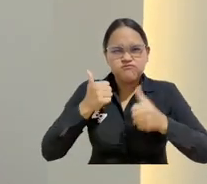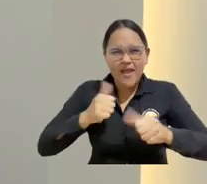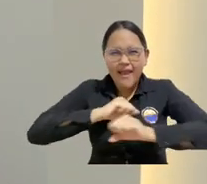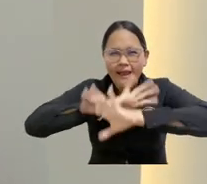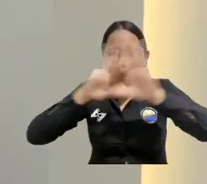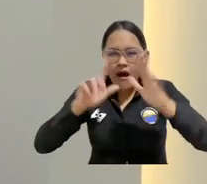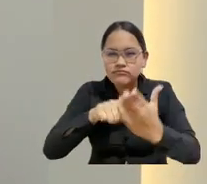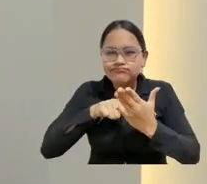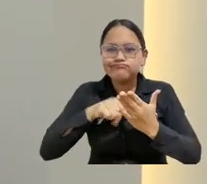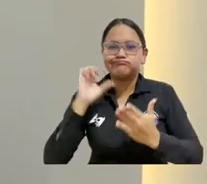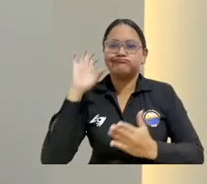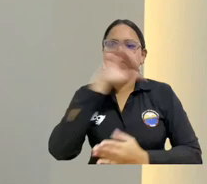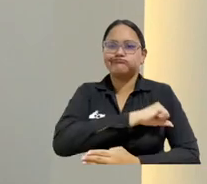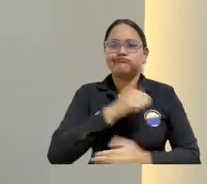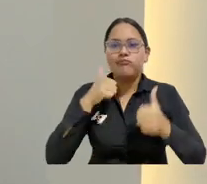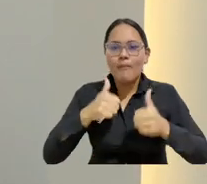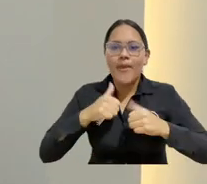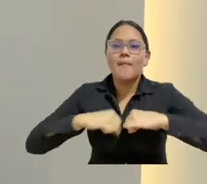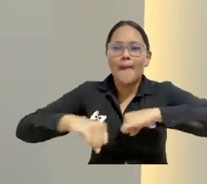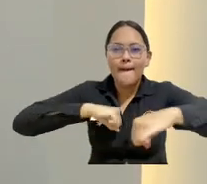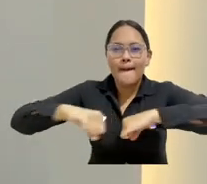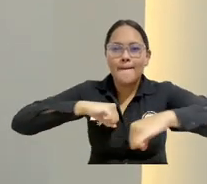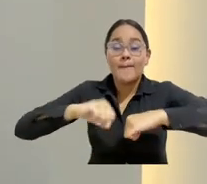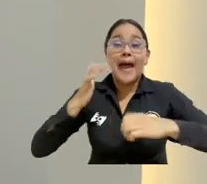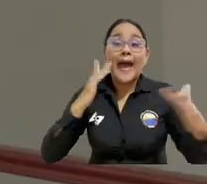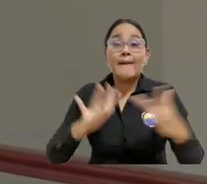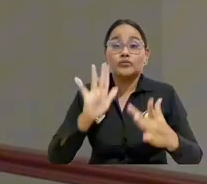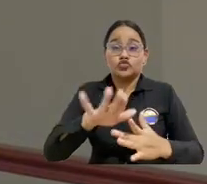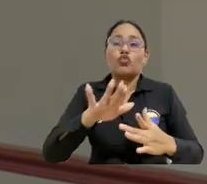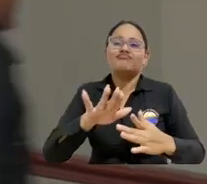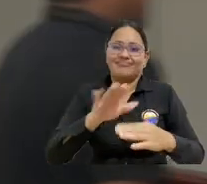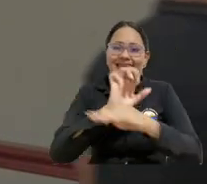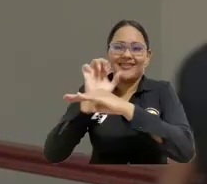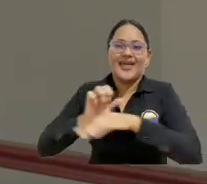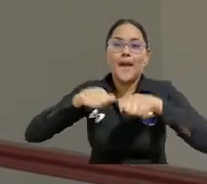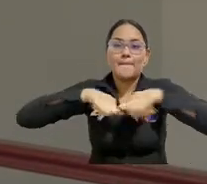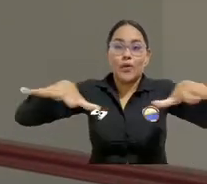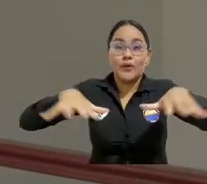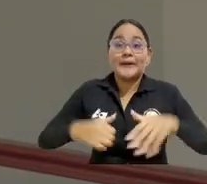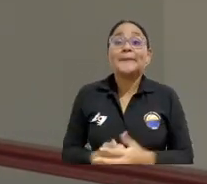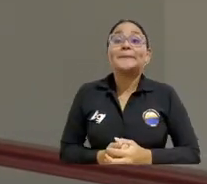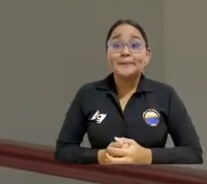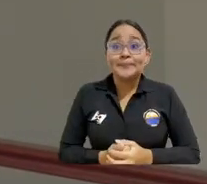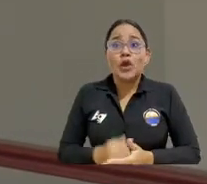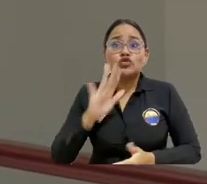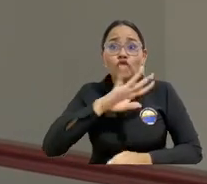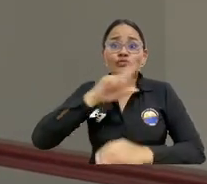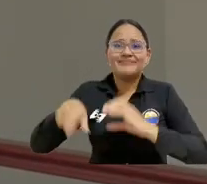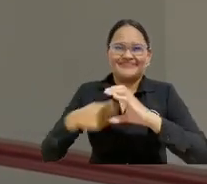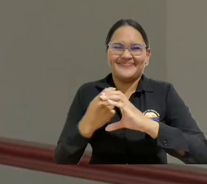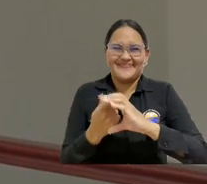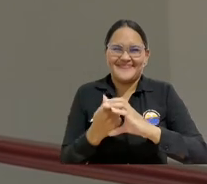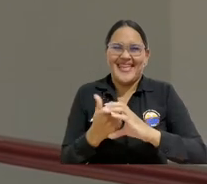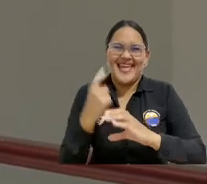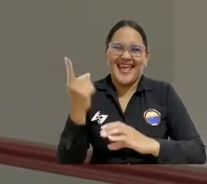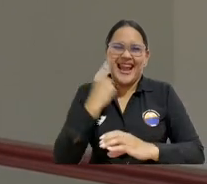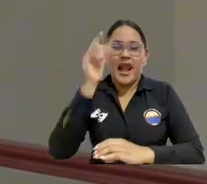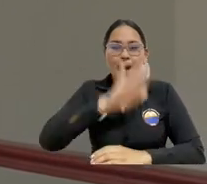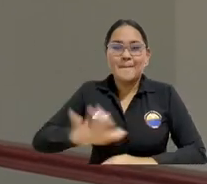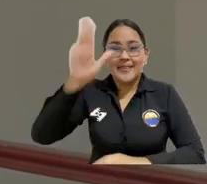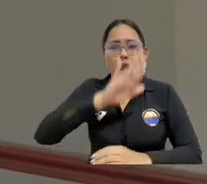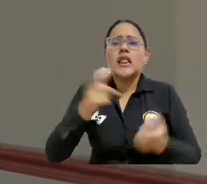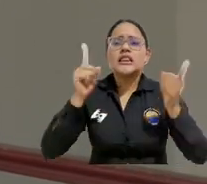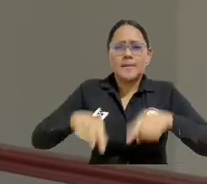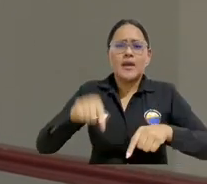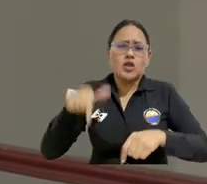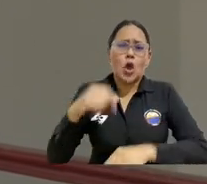ejecución de los diferentes organismos públicos en el auditorio no solamente esto ha sido de buen recibo por la contraloría general del Magdalena sino por